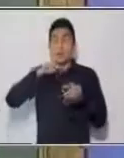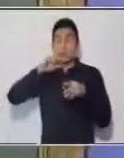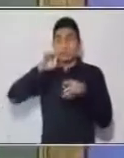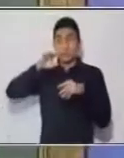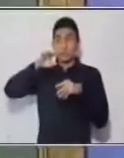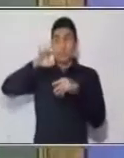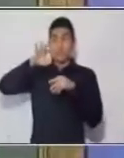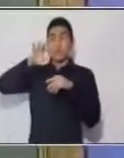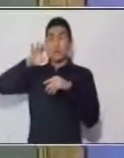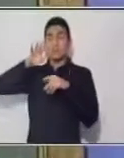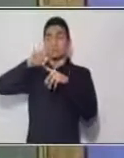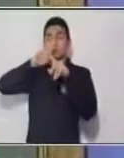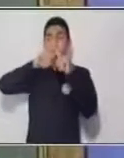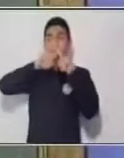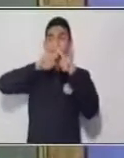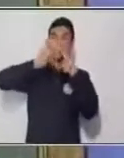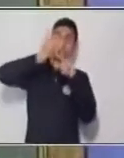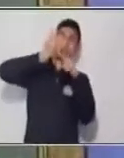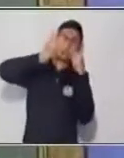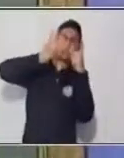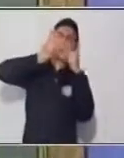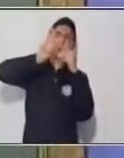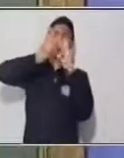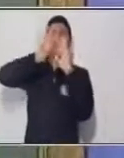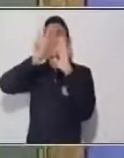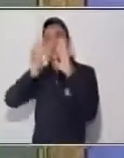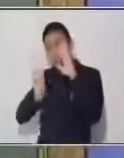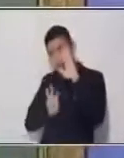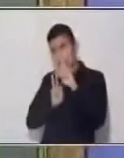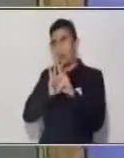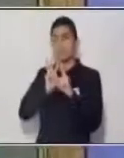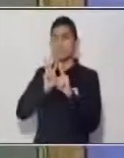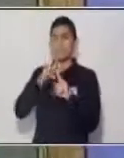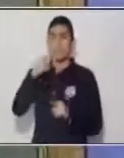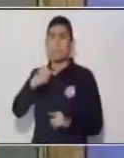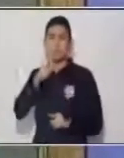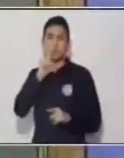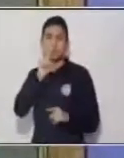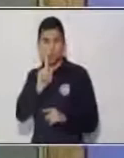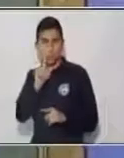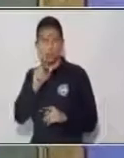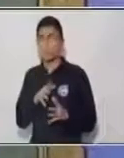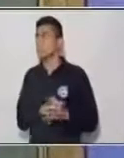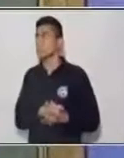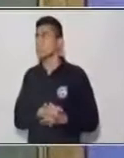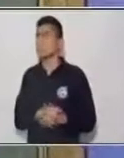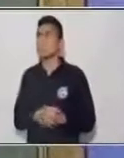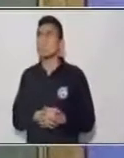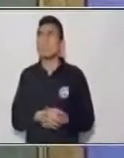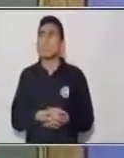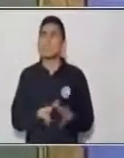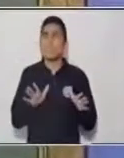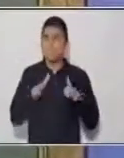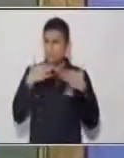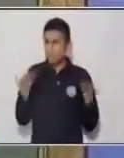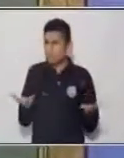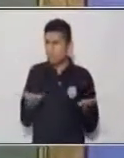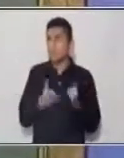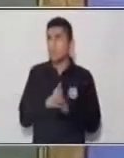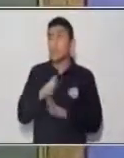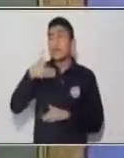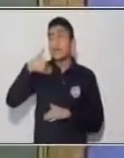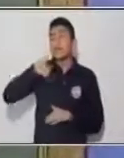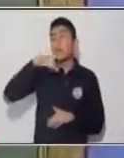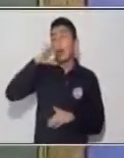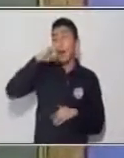exponente baja como coeficiente y le restamos 1 al exponente. Entonces, si tengo